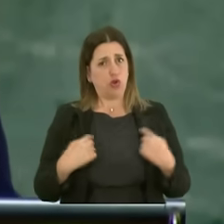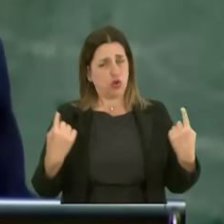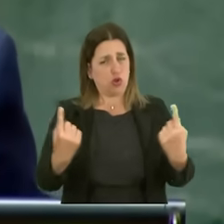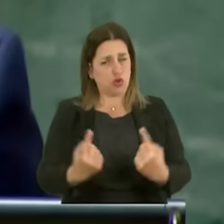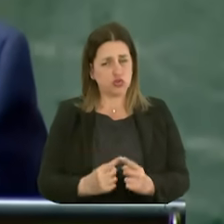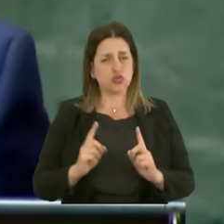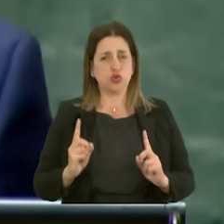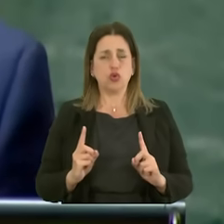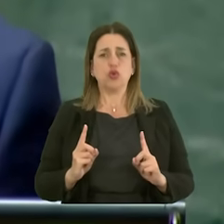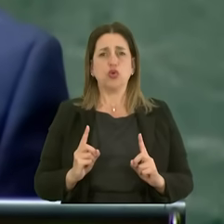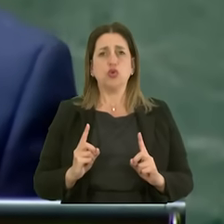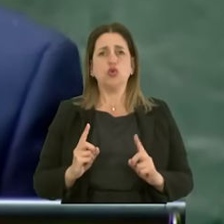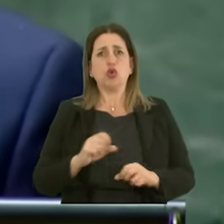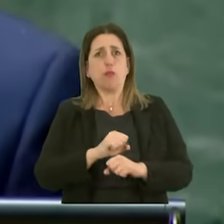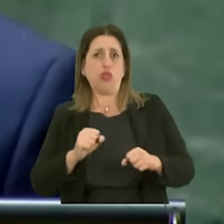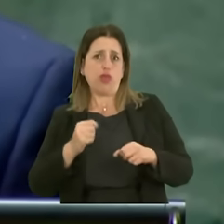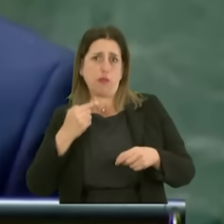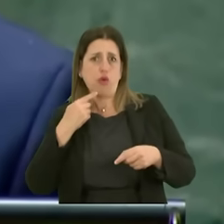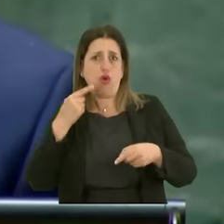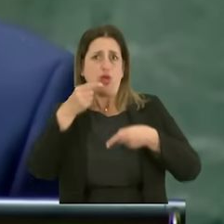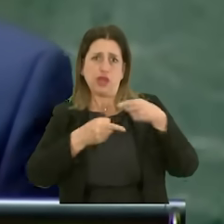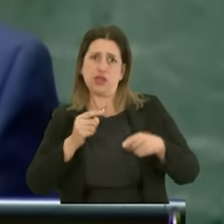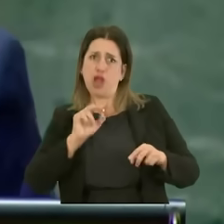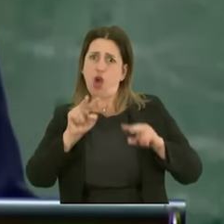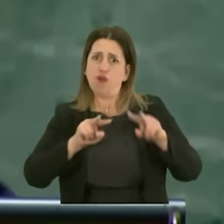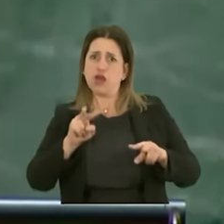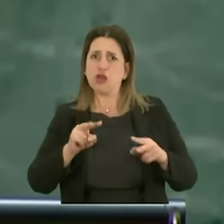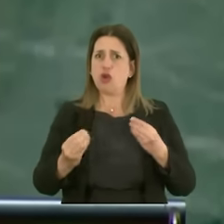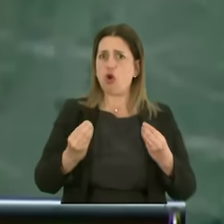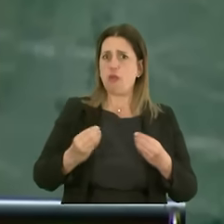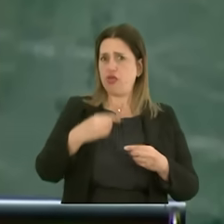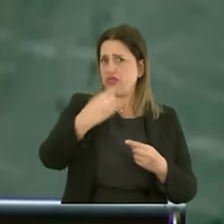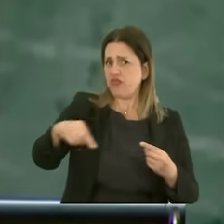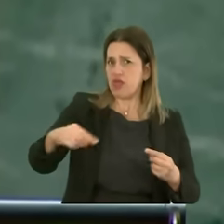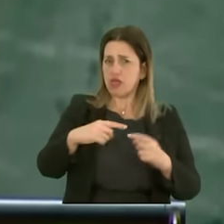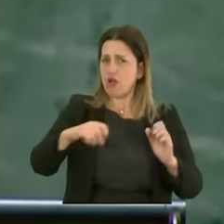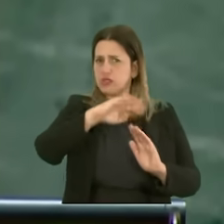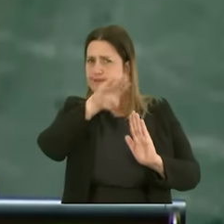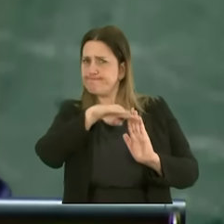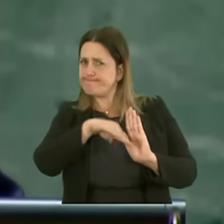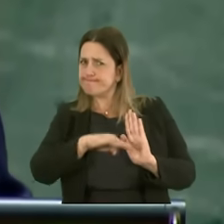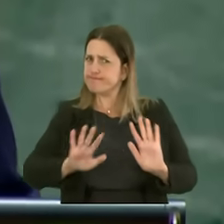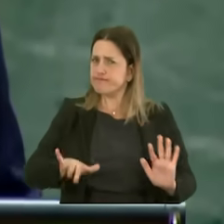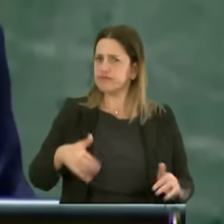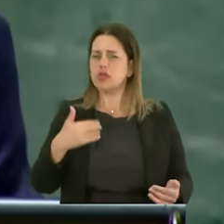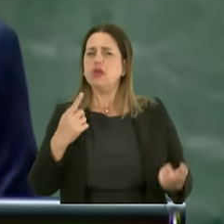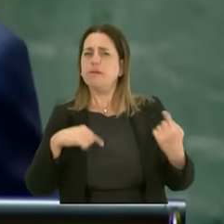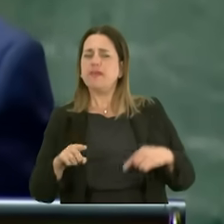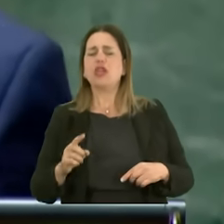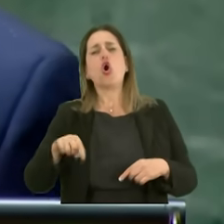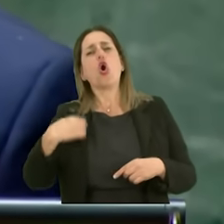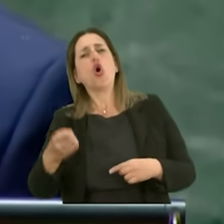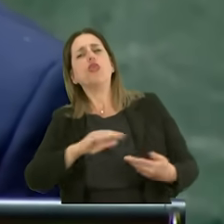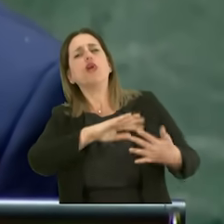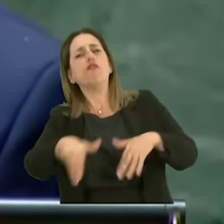lo somos críticos en el funcionamiento en varios aspectos Pero cuál es la otra